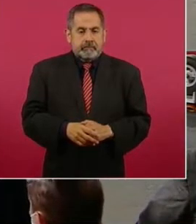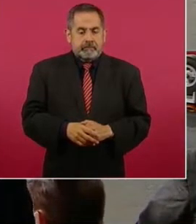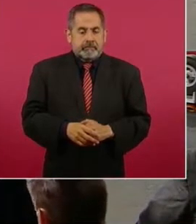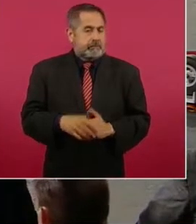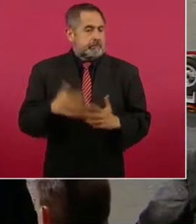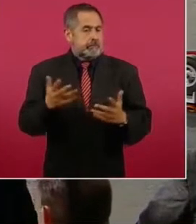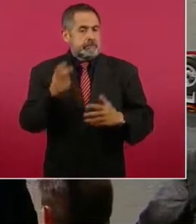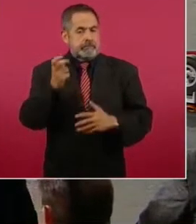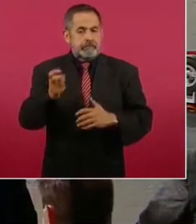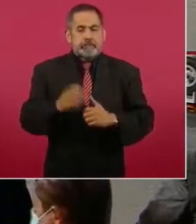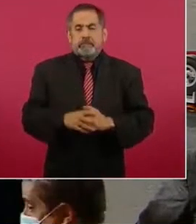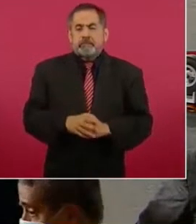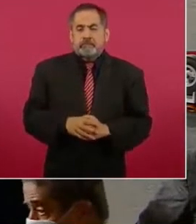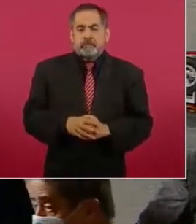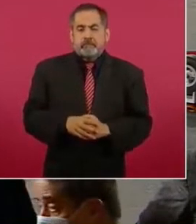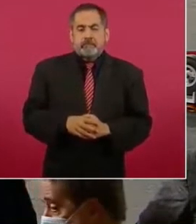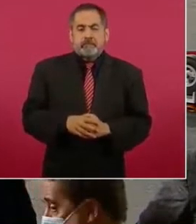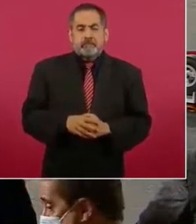Entonces,